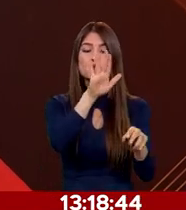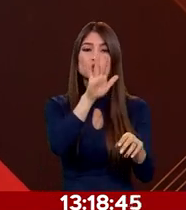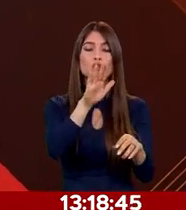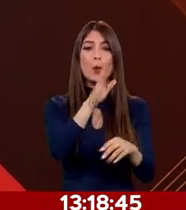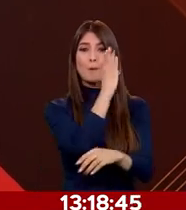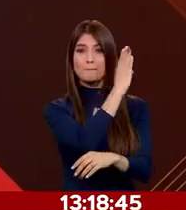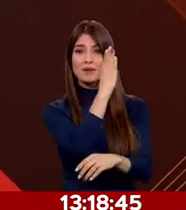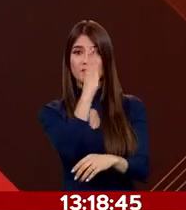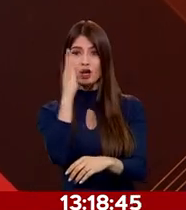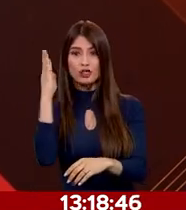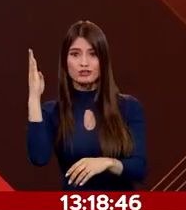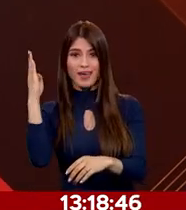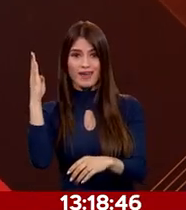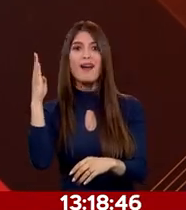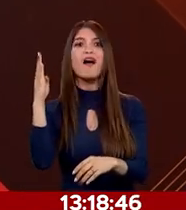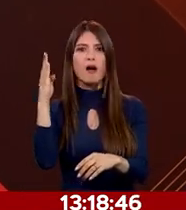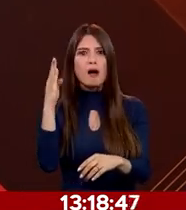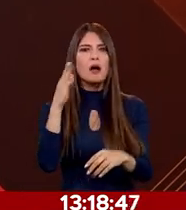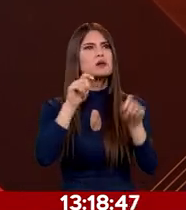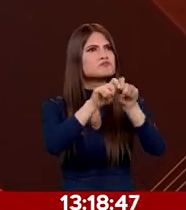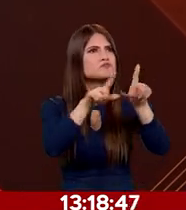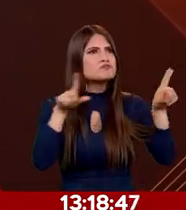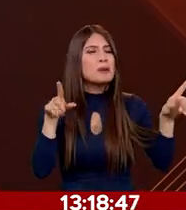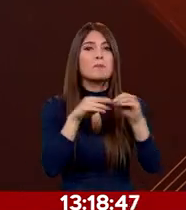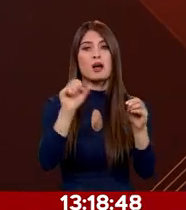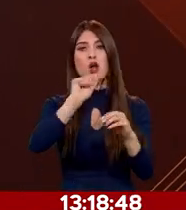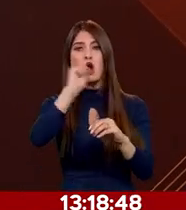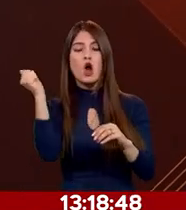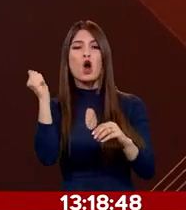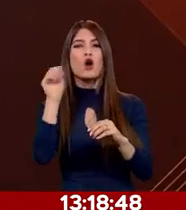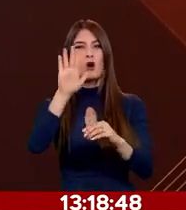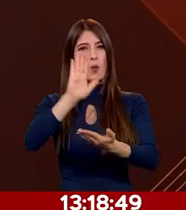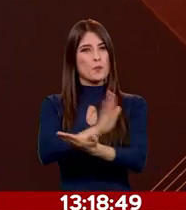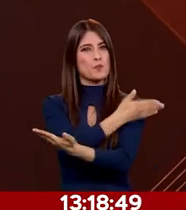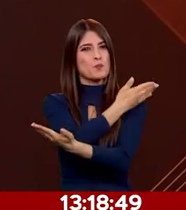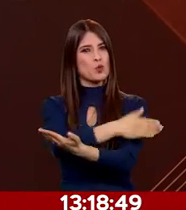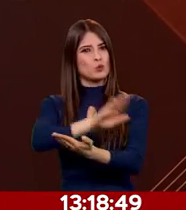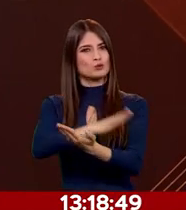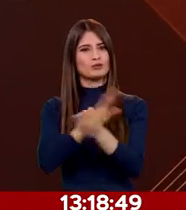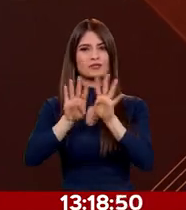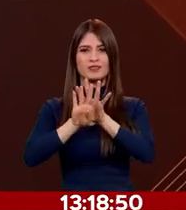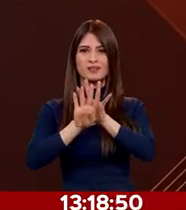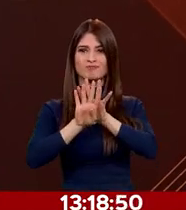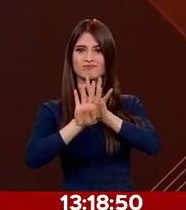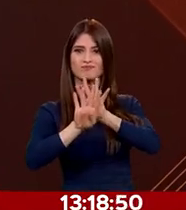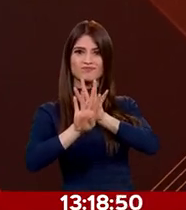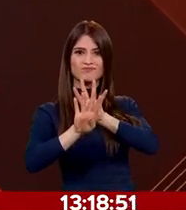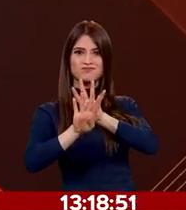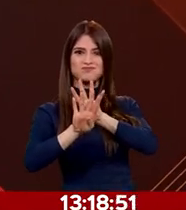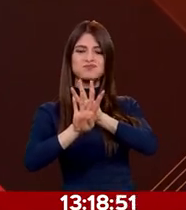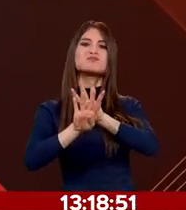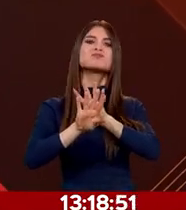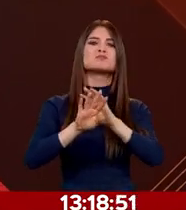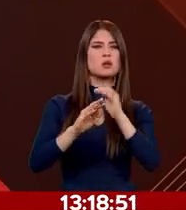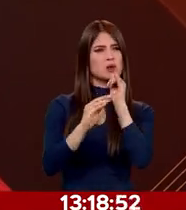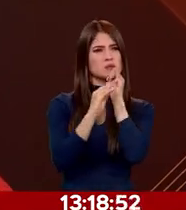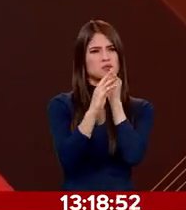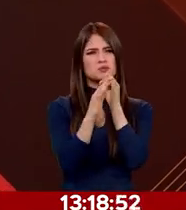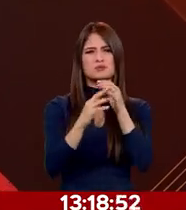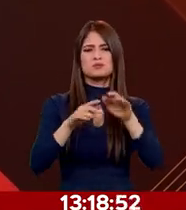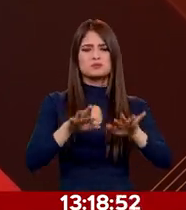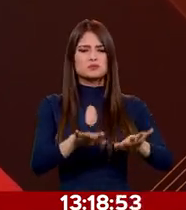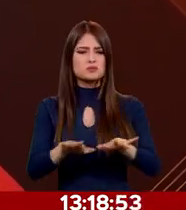maravilloso es que estas conciertos que está haciendo la filarmónica y lo que está haciendo el líder pc fuga canal capital la